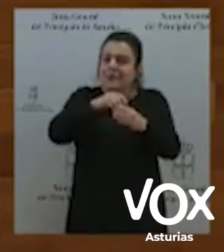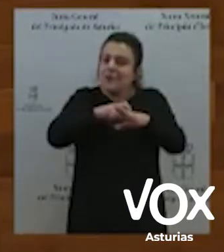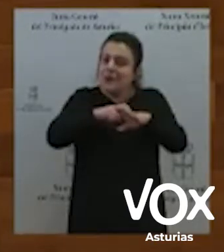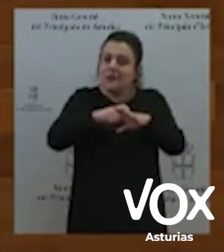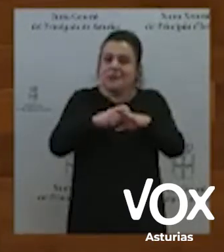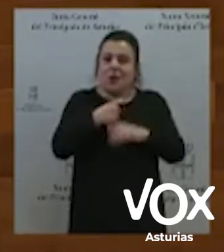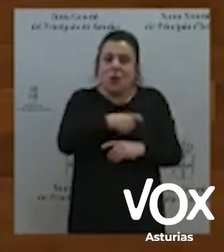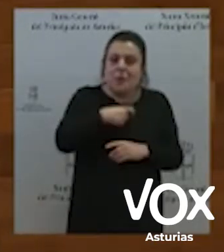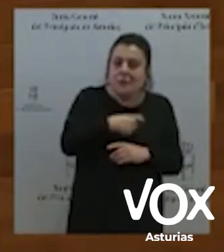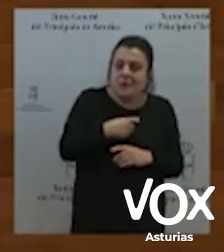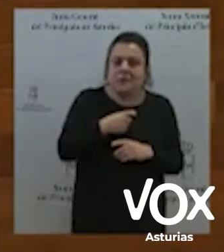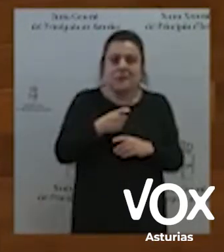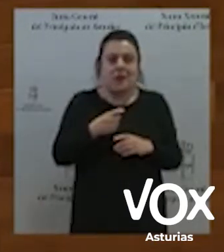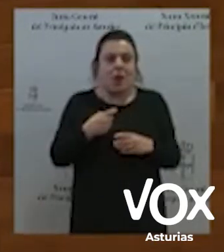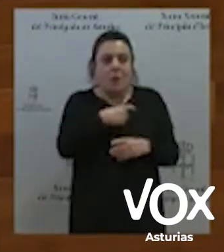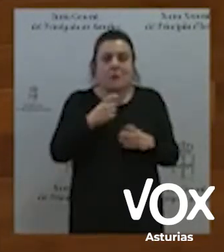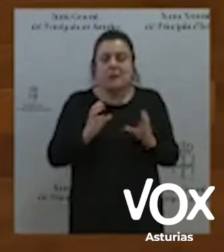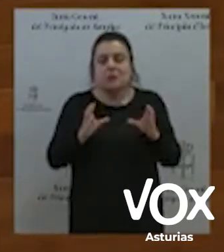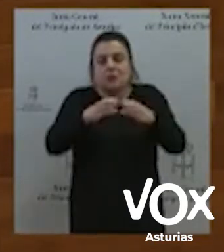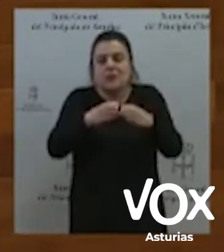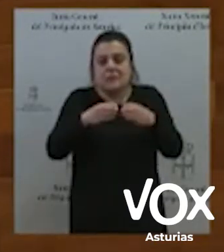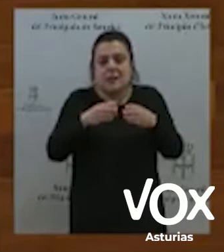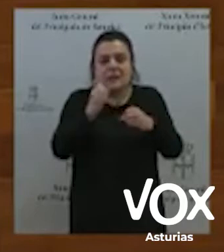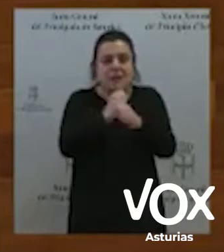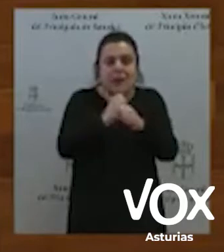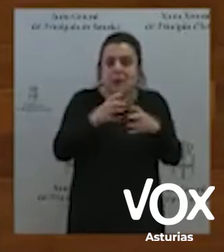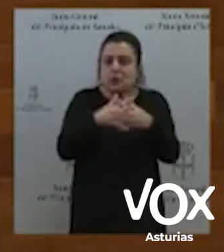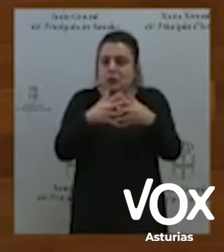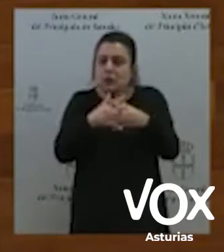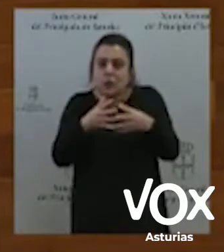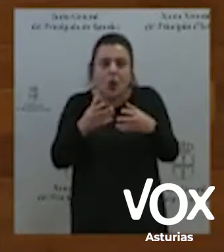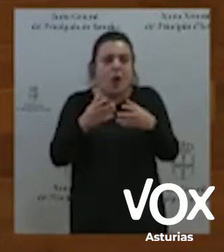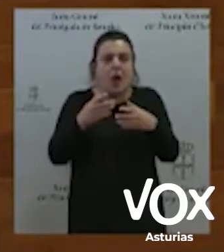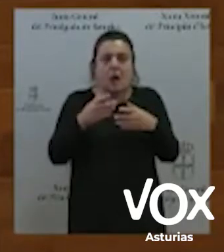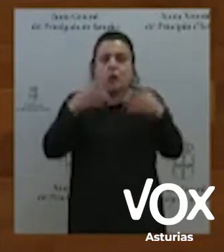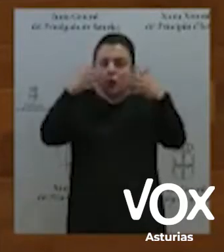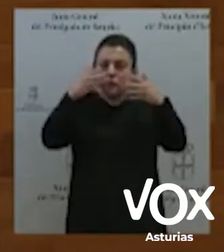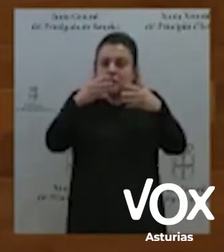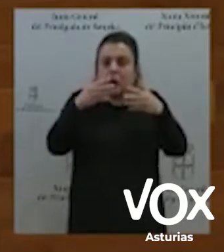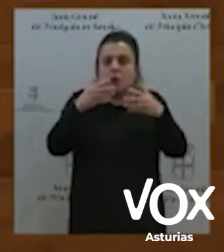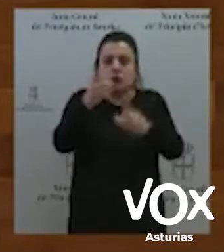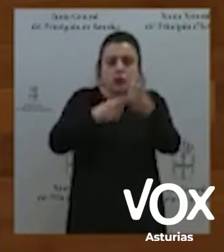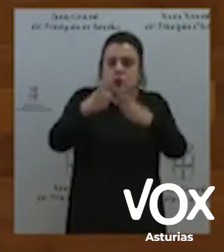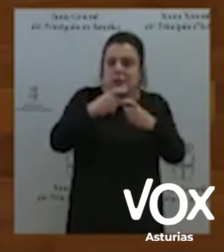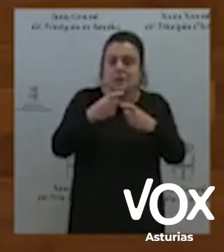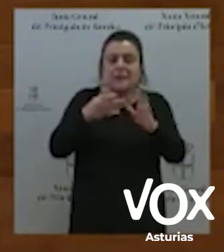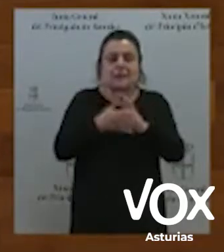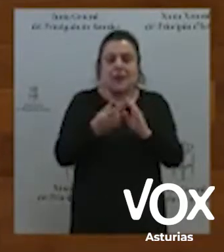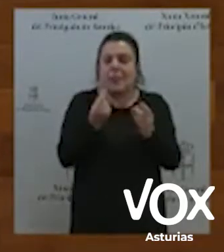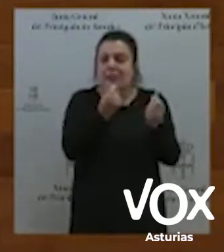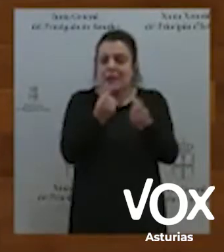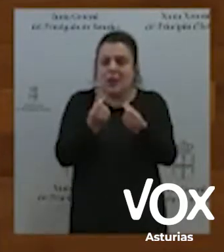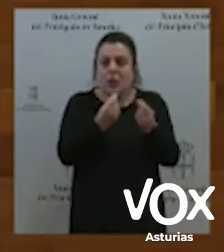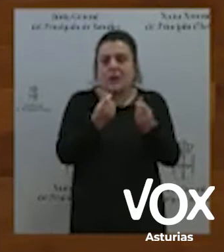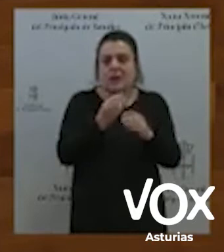estructuras superfluas, consejos consultivos, dinero, dinero y más dinero. Como les dijimos a sus socios de Izquierda